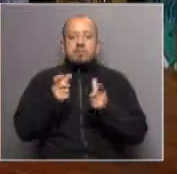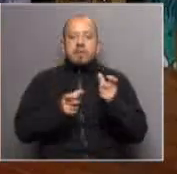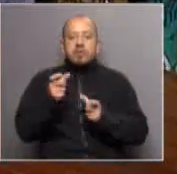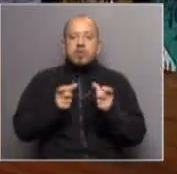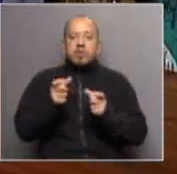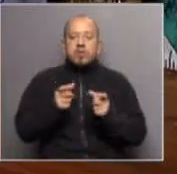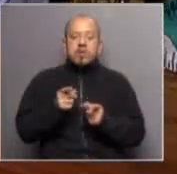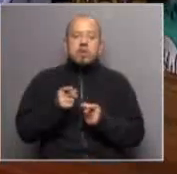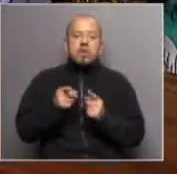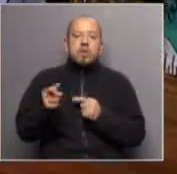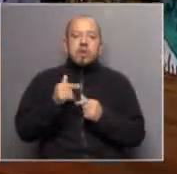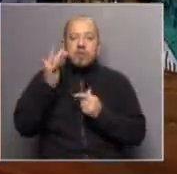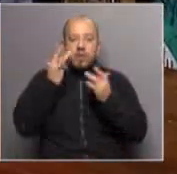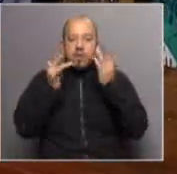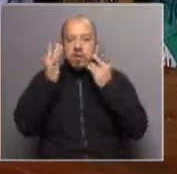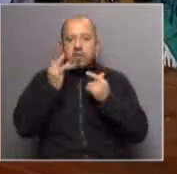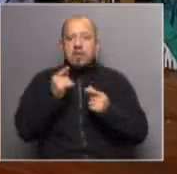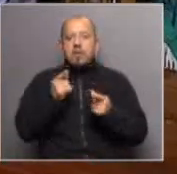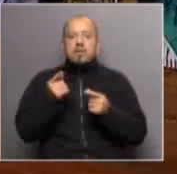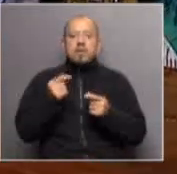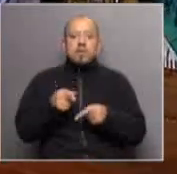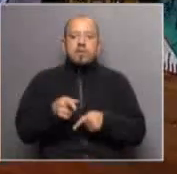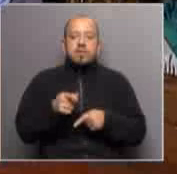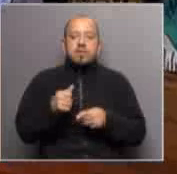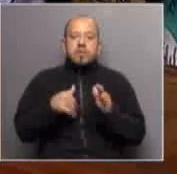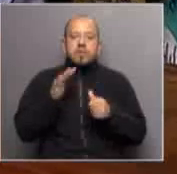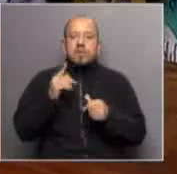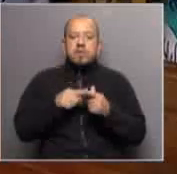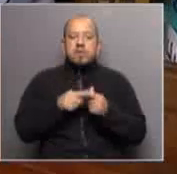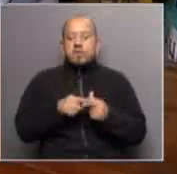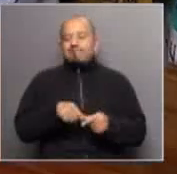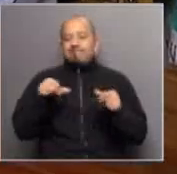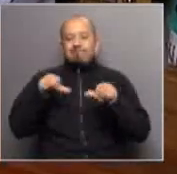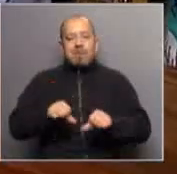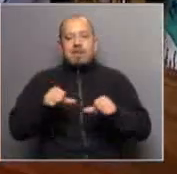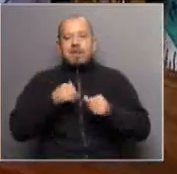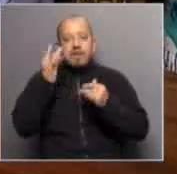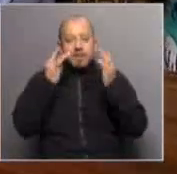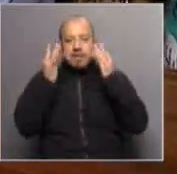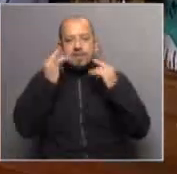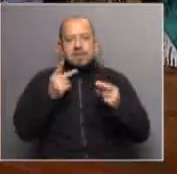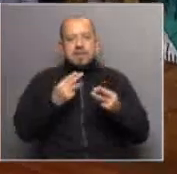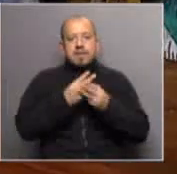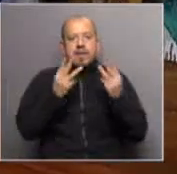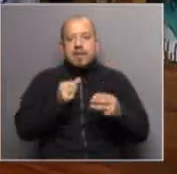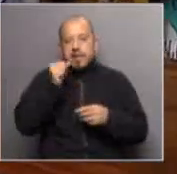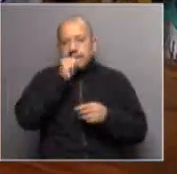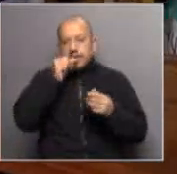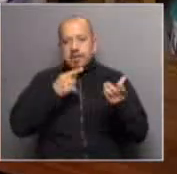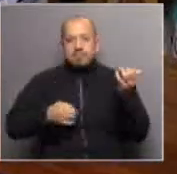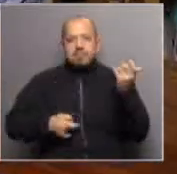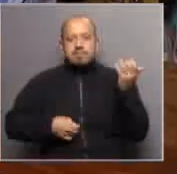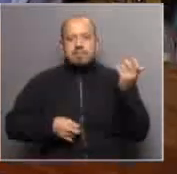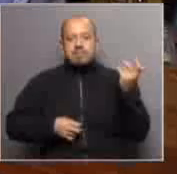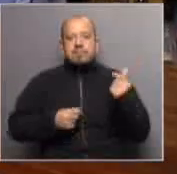también darle lugar a los artistas y a las artistas que están mucho peor que todos, que todos y todas, y nosotros tenemos muchos